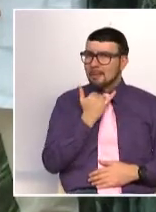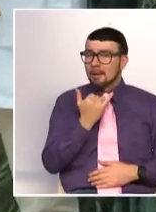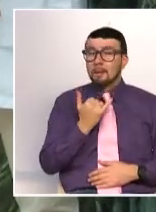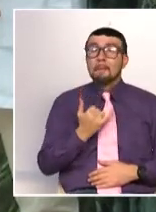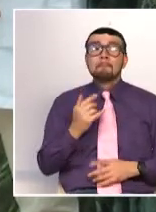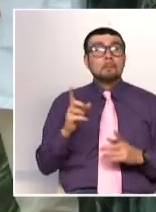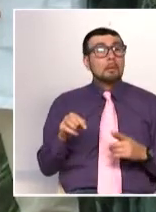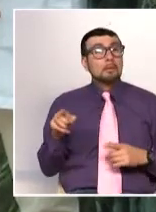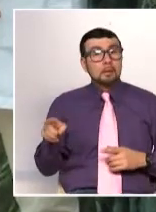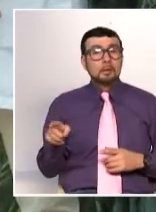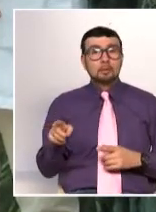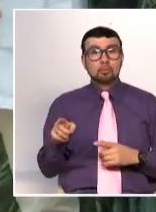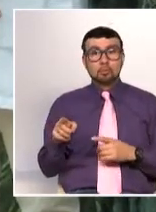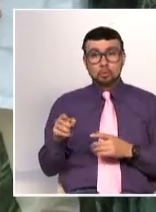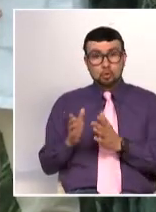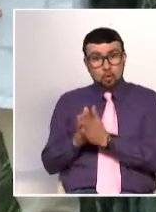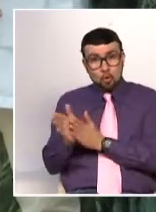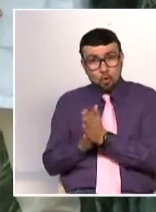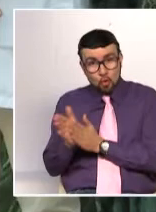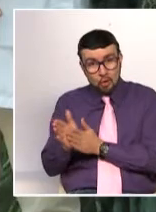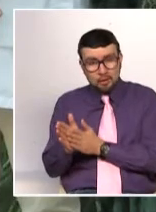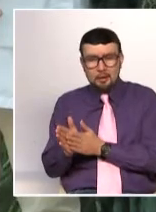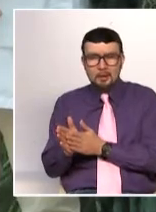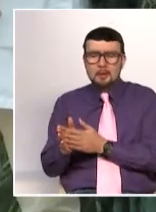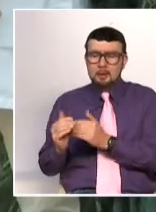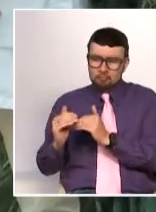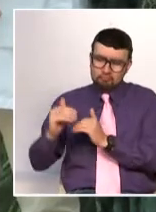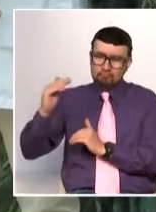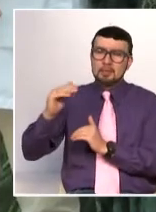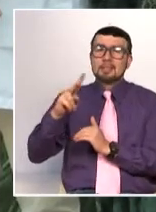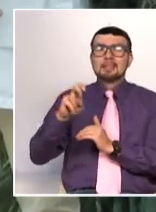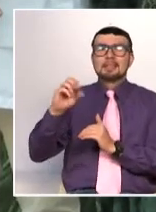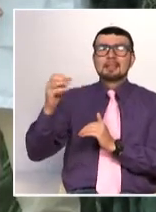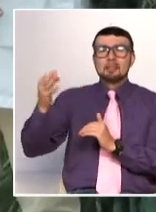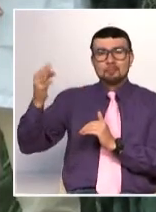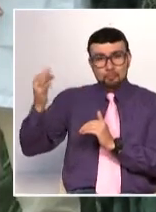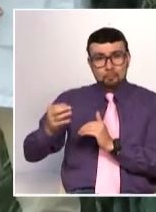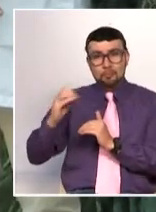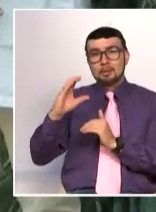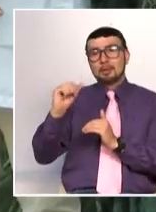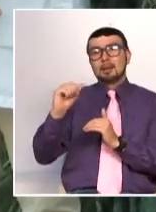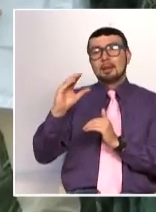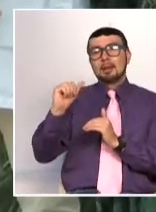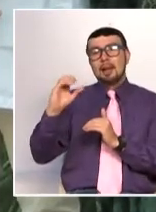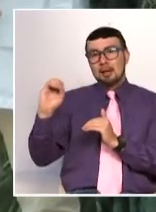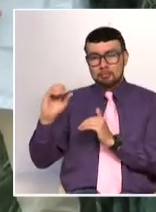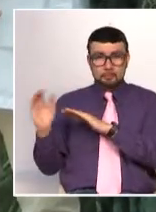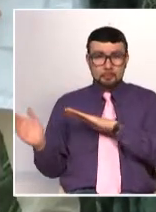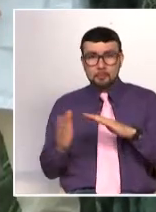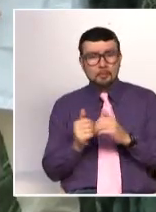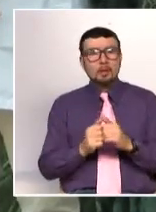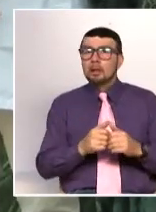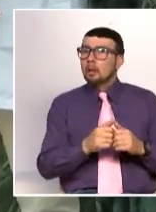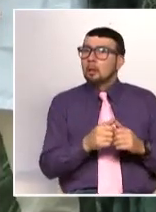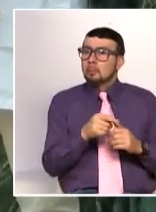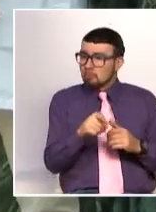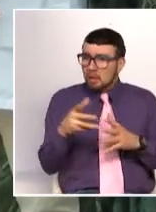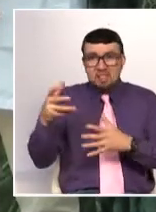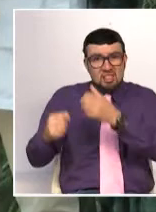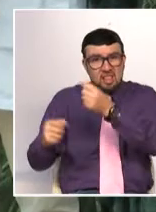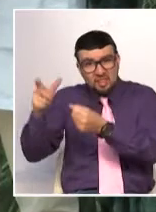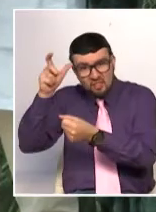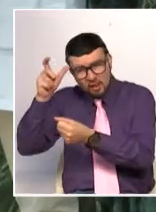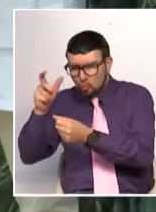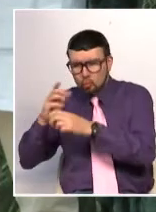de chocolate que sea cacao con más del 70% de pureza las leches vegetales son la otra opción sí para